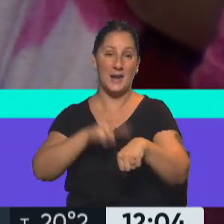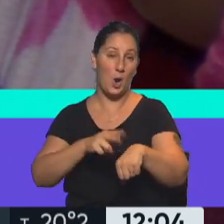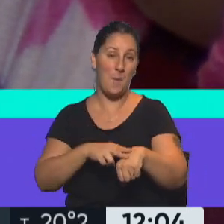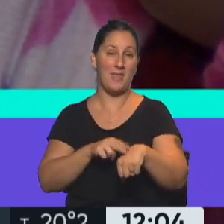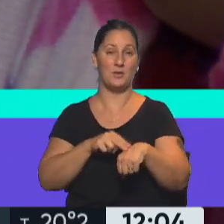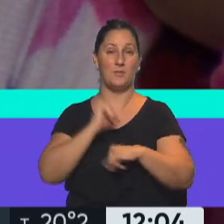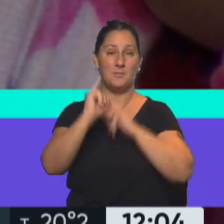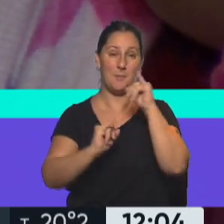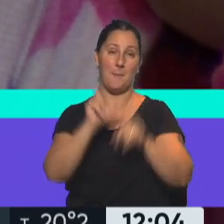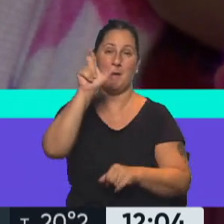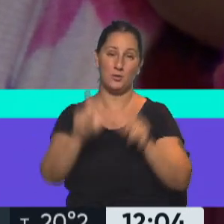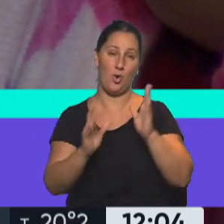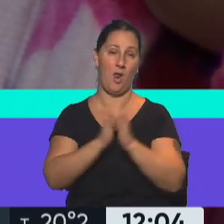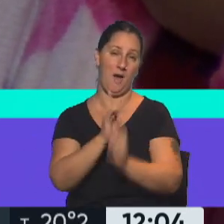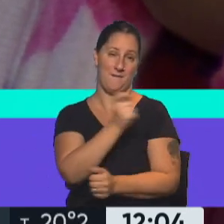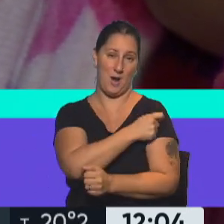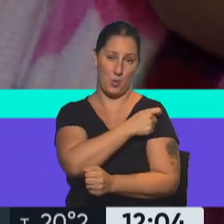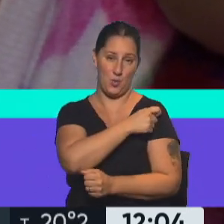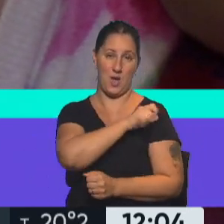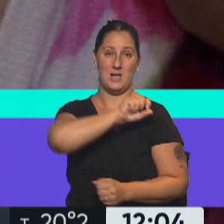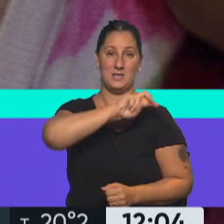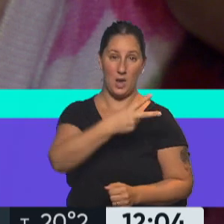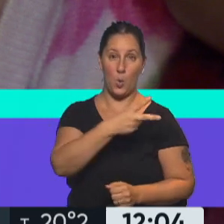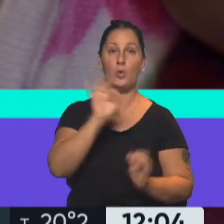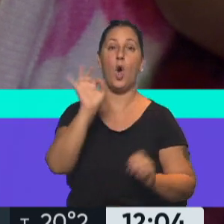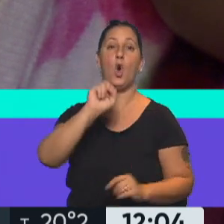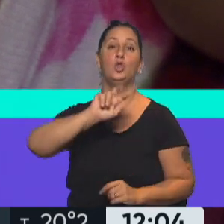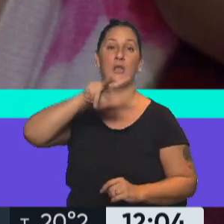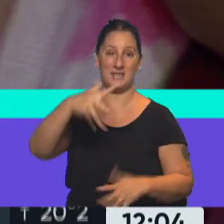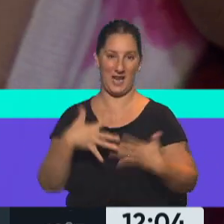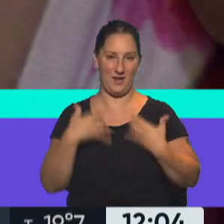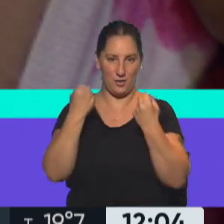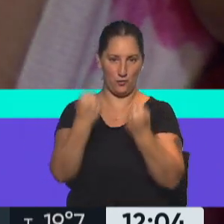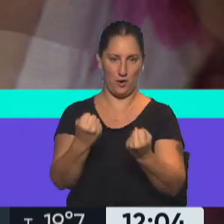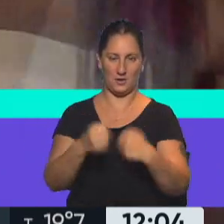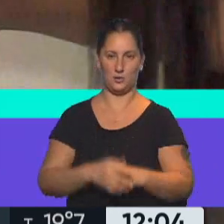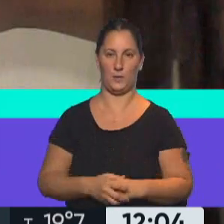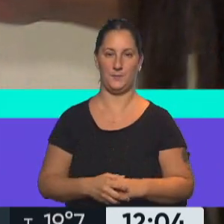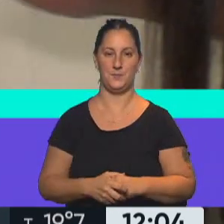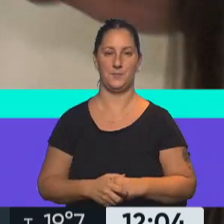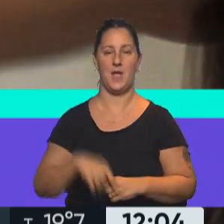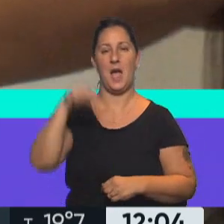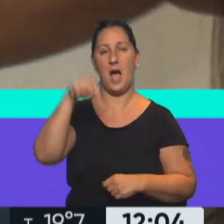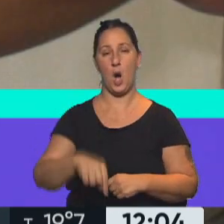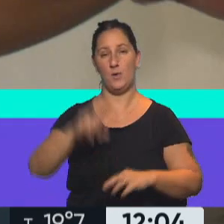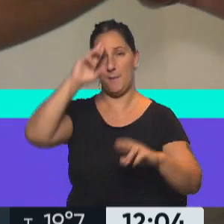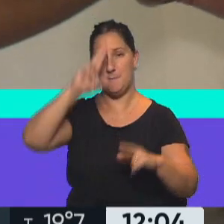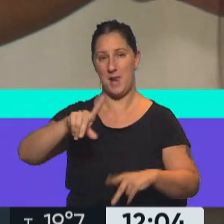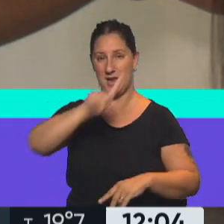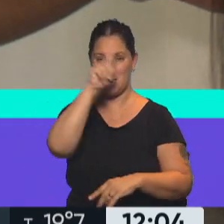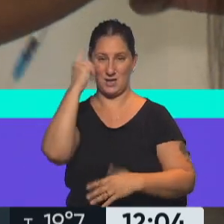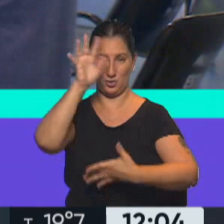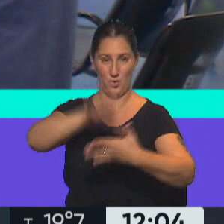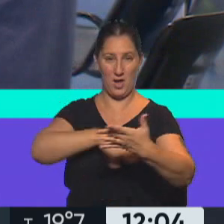personas completen el esquema de vacunación o coloquen su dosis de refuerzo. Está en marcha un gran plan nacional